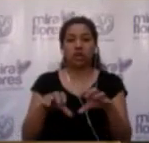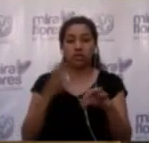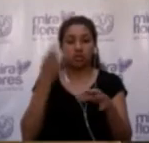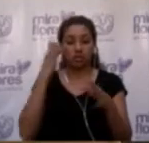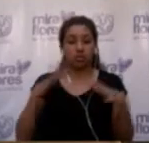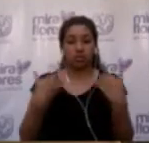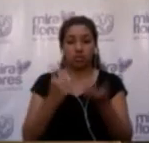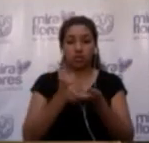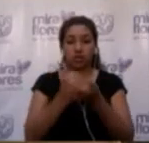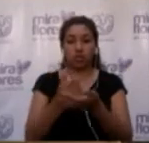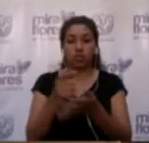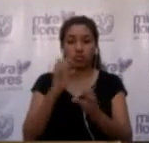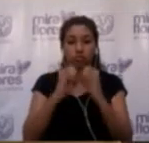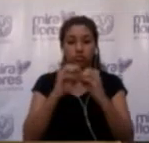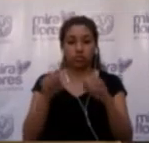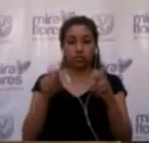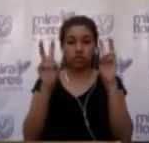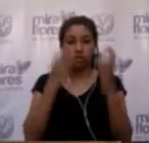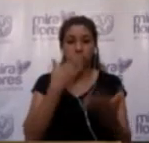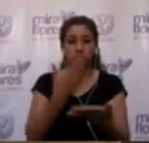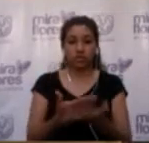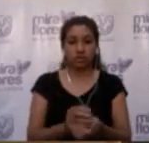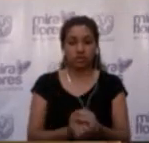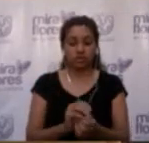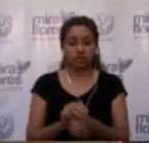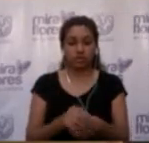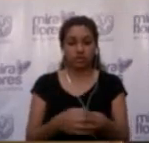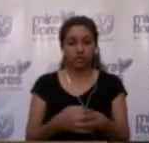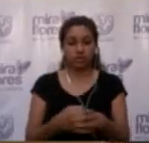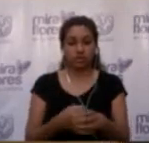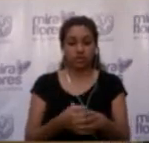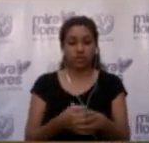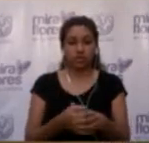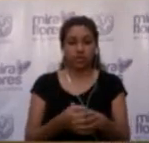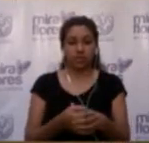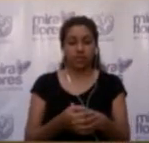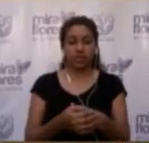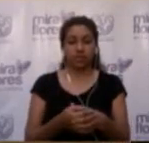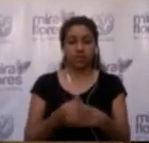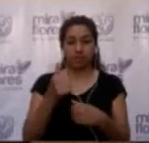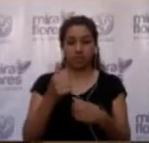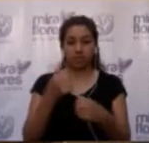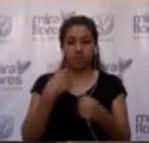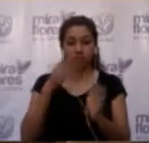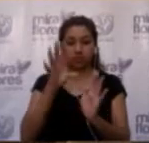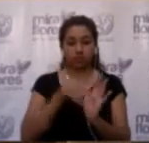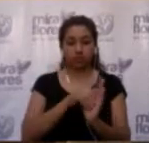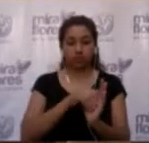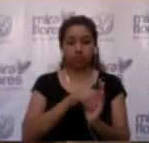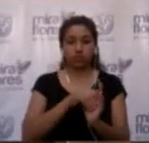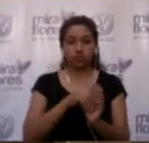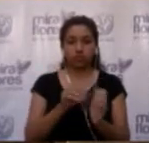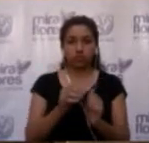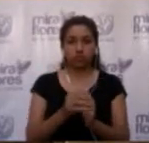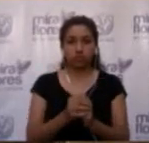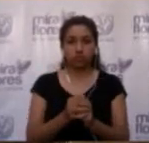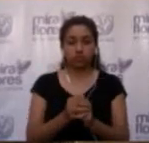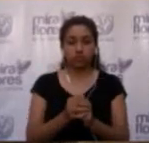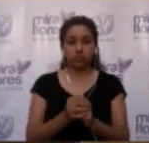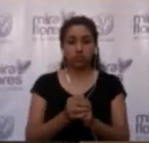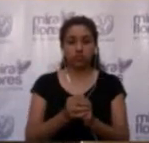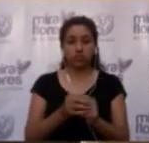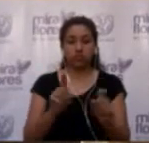poder solucionar ese problema. Gracias. Muy bien, se toma nota y corremos traslado de la